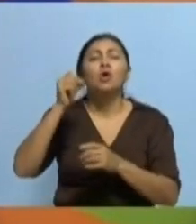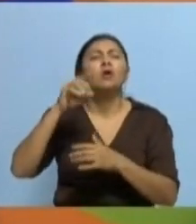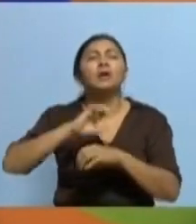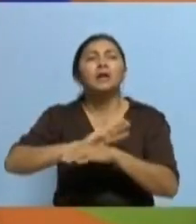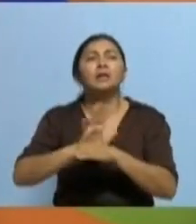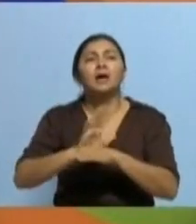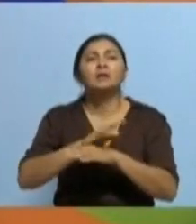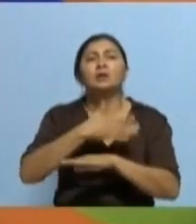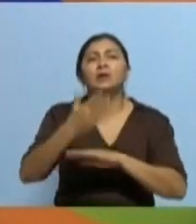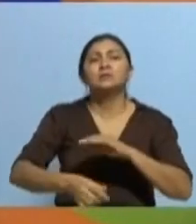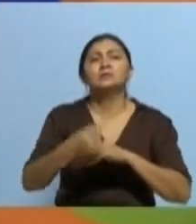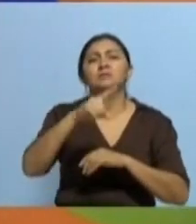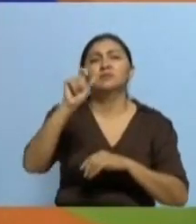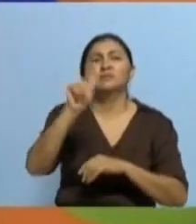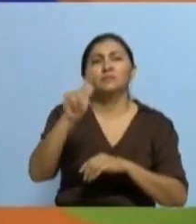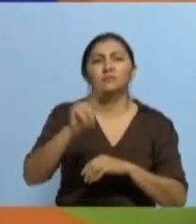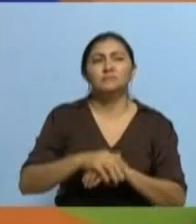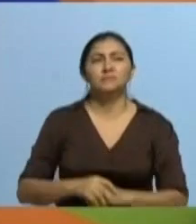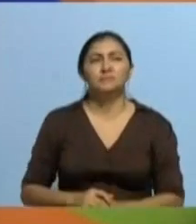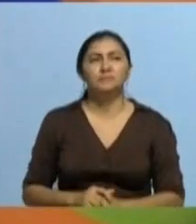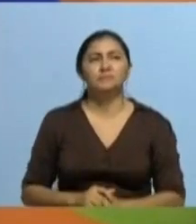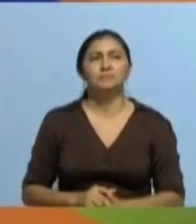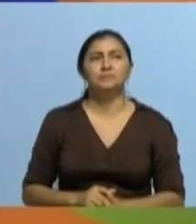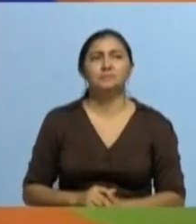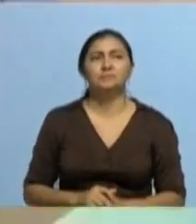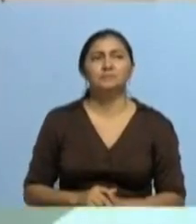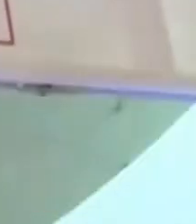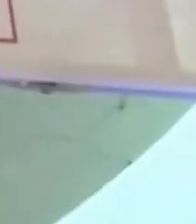febrero, para que te actualices con la mejor tecnología.